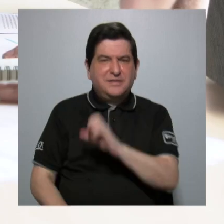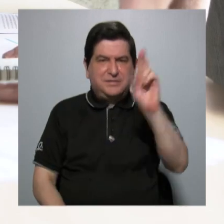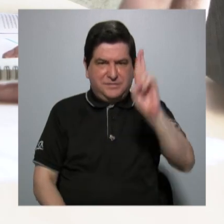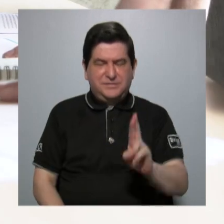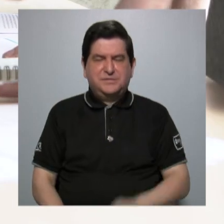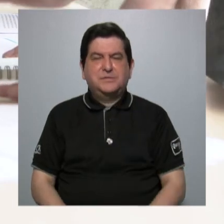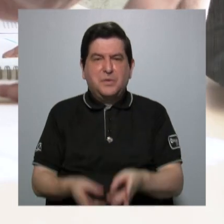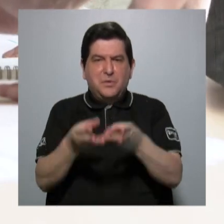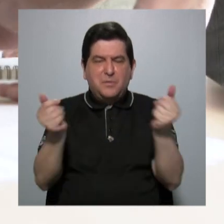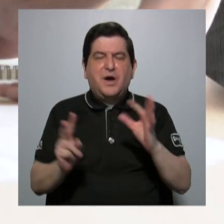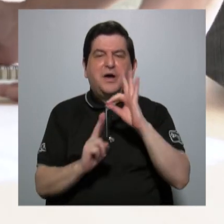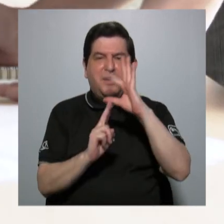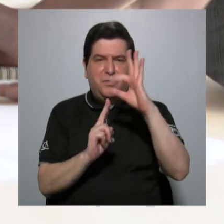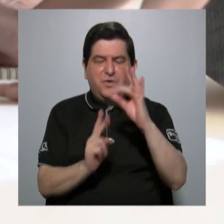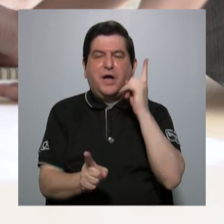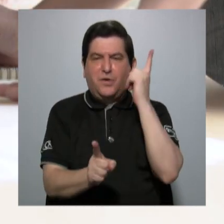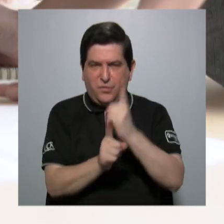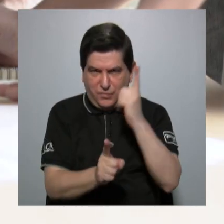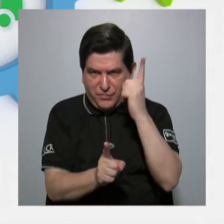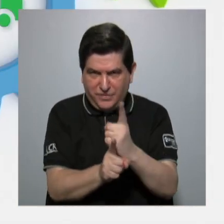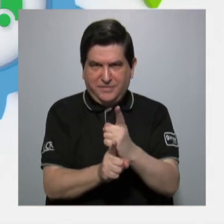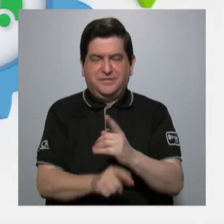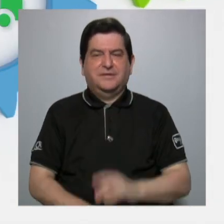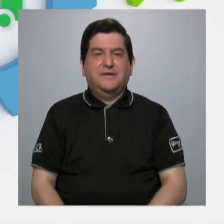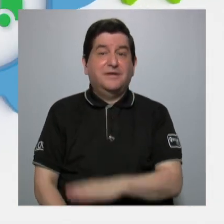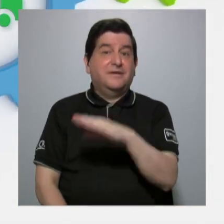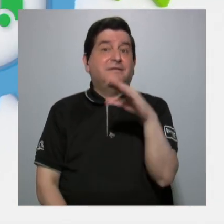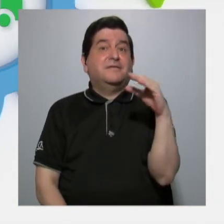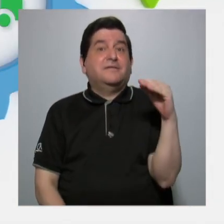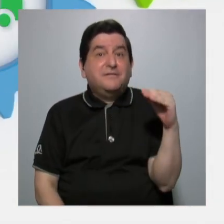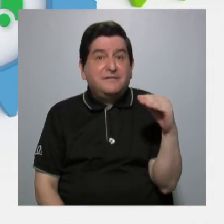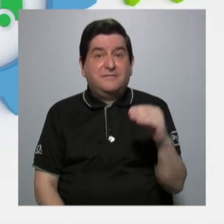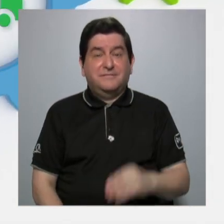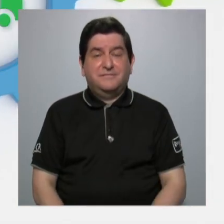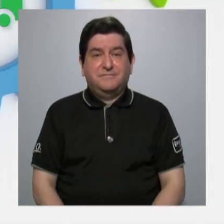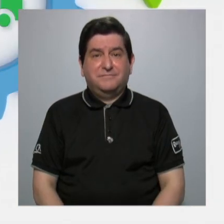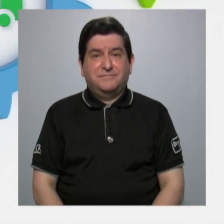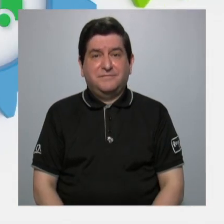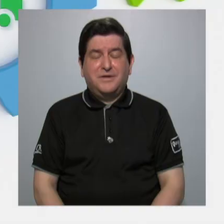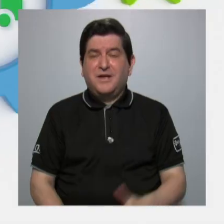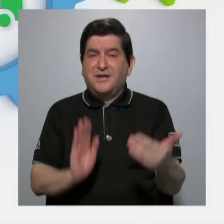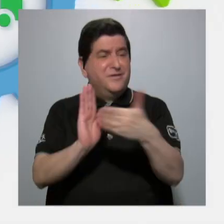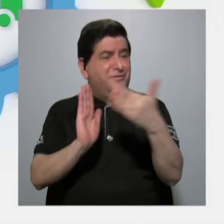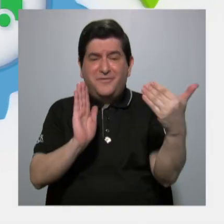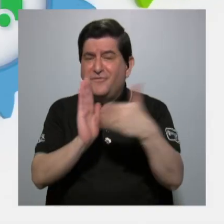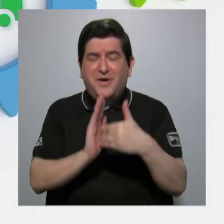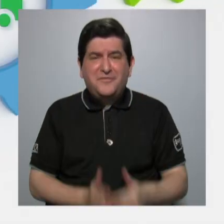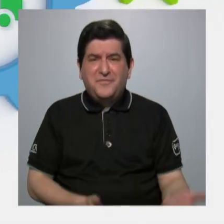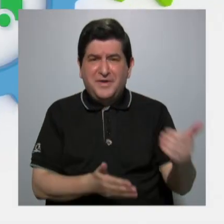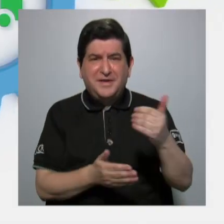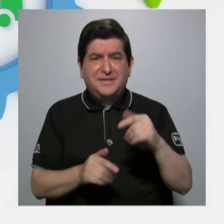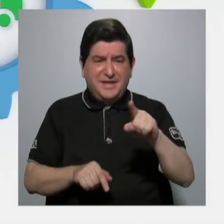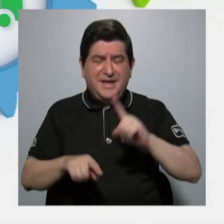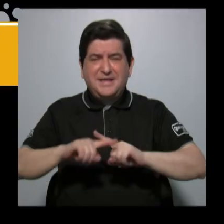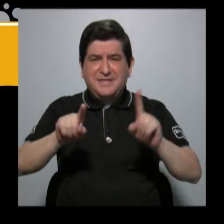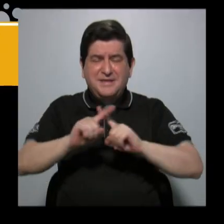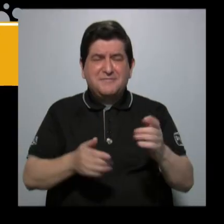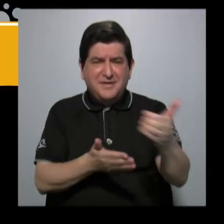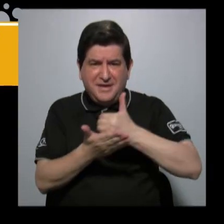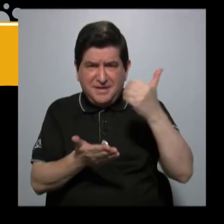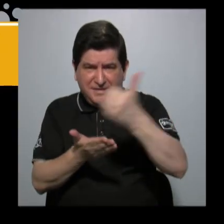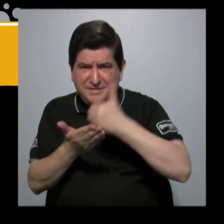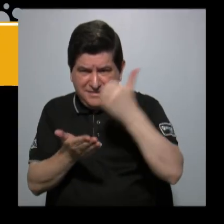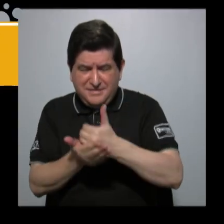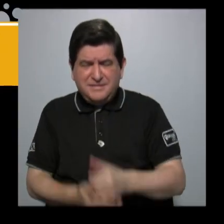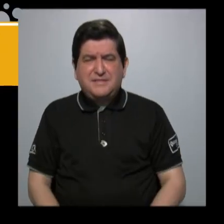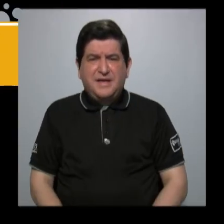una solución viable, que sea factible y que no atente contra la recogida selectiva, la valorización y